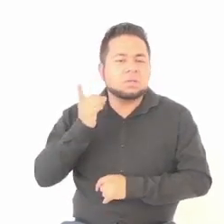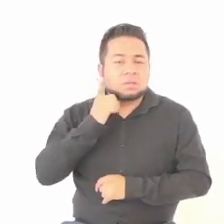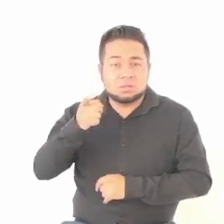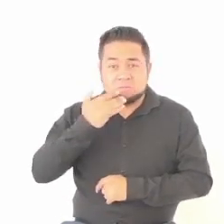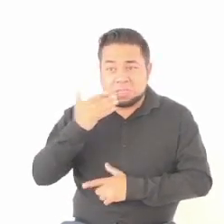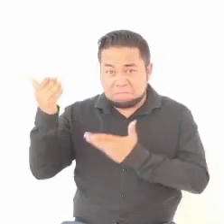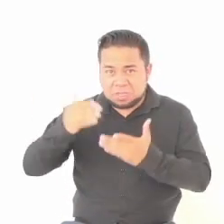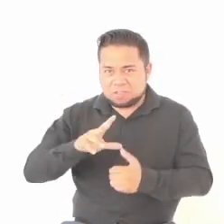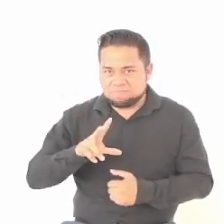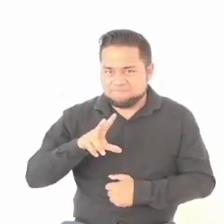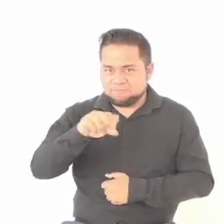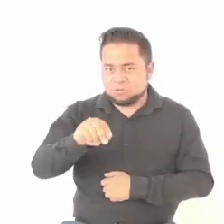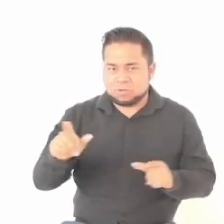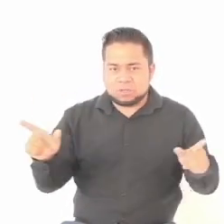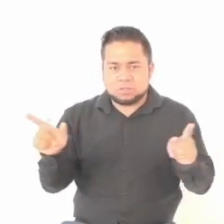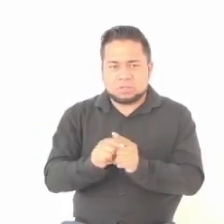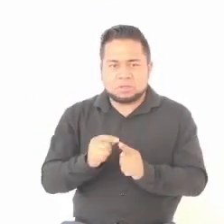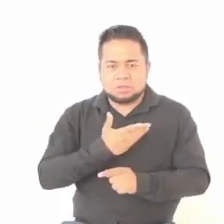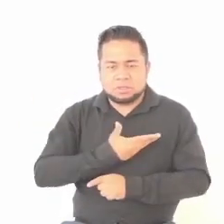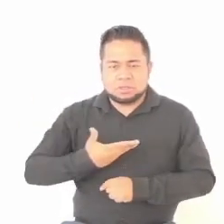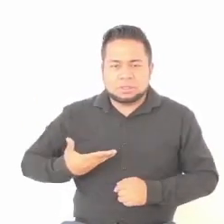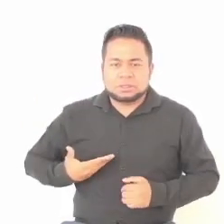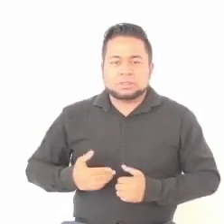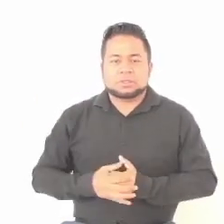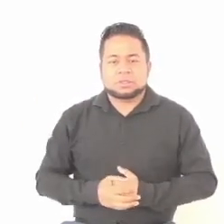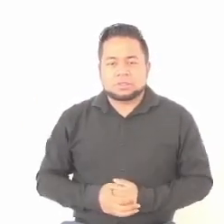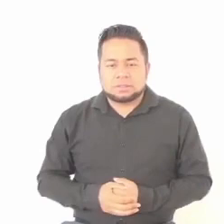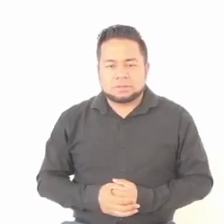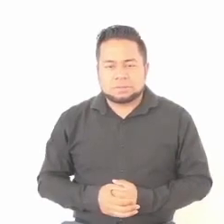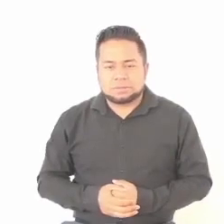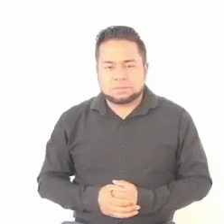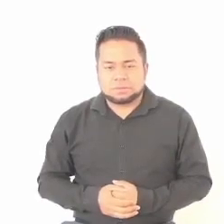usted bienvenido. Es cuanto, presidenta.